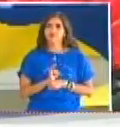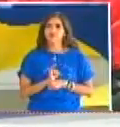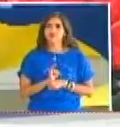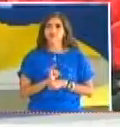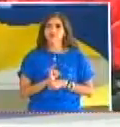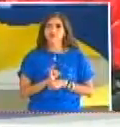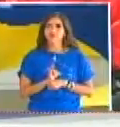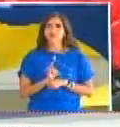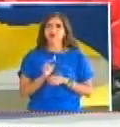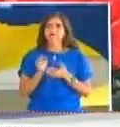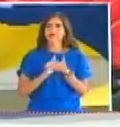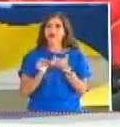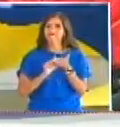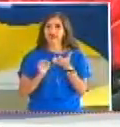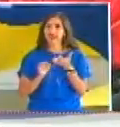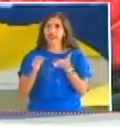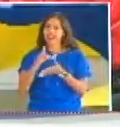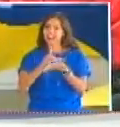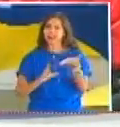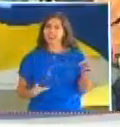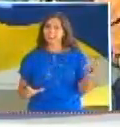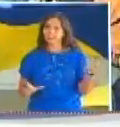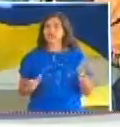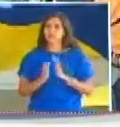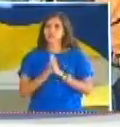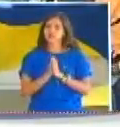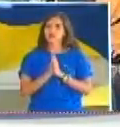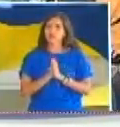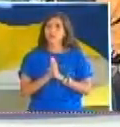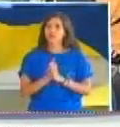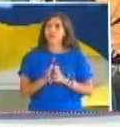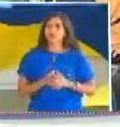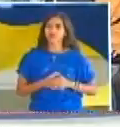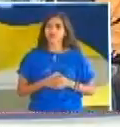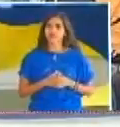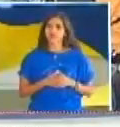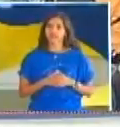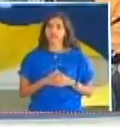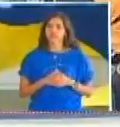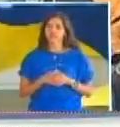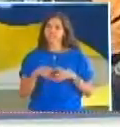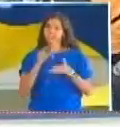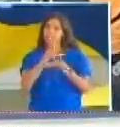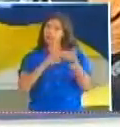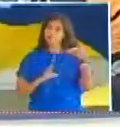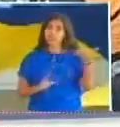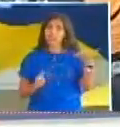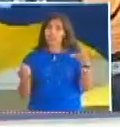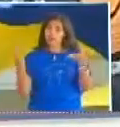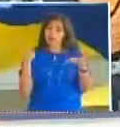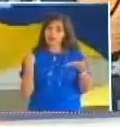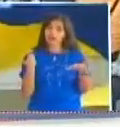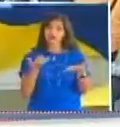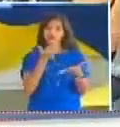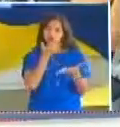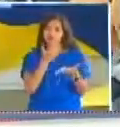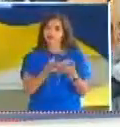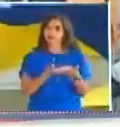Tienen que chequear la lista que me pasan, compañeros, por favor. ¿Oyeron? Tienen que chequear la lista que me